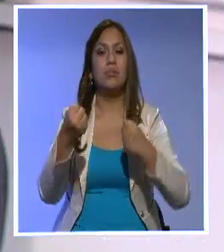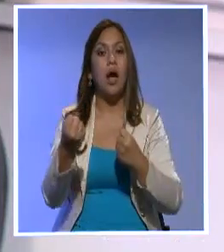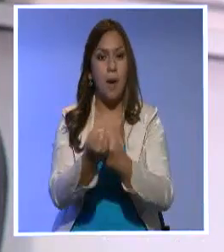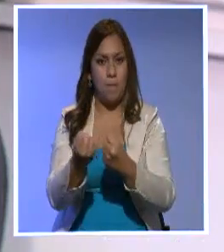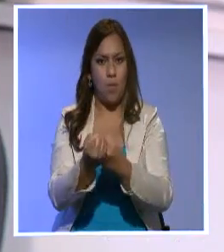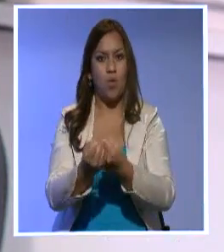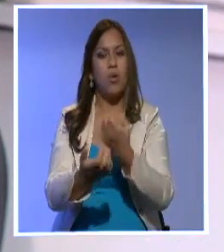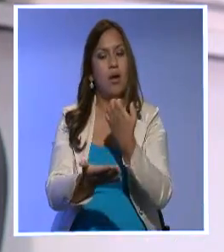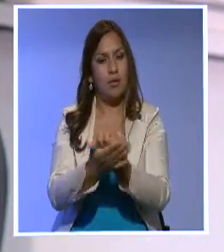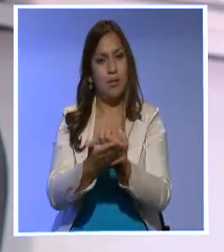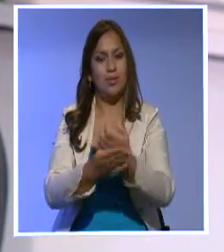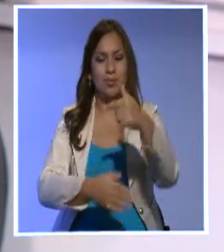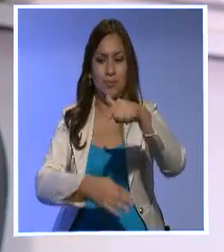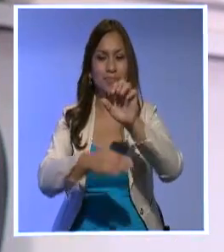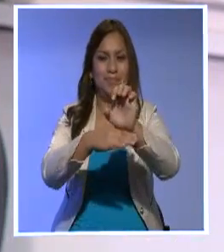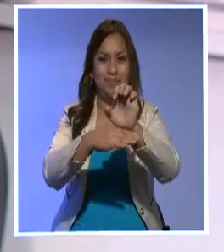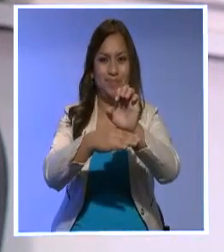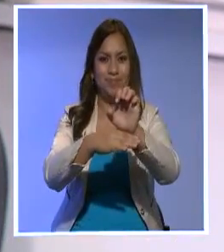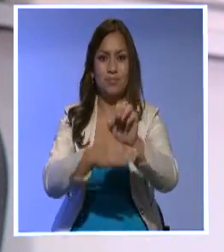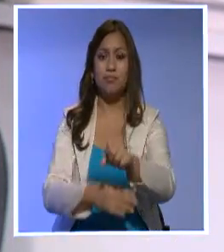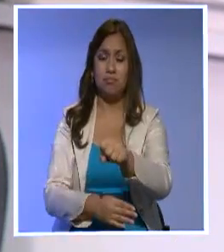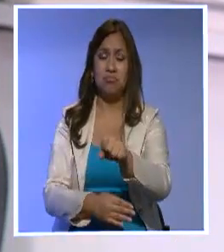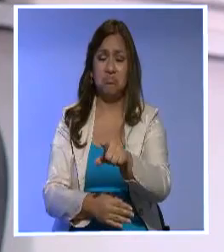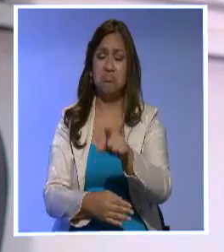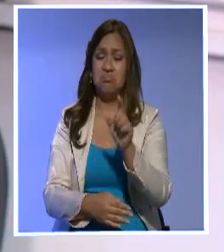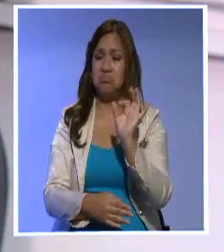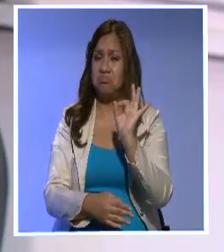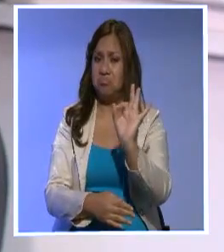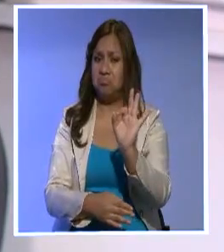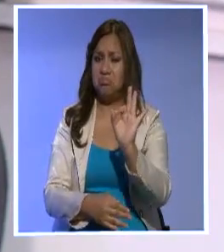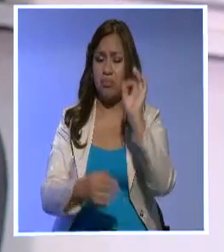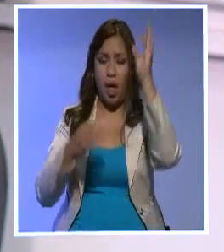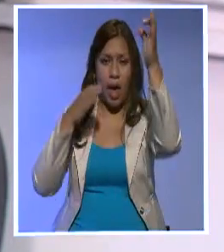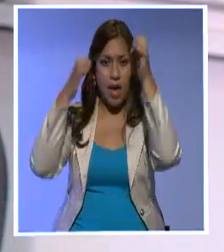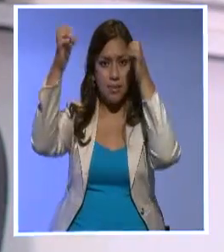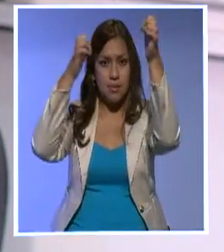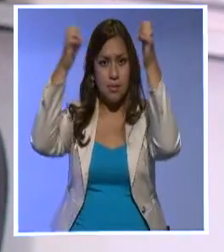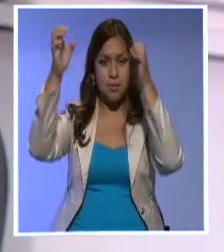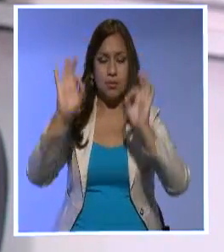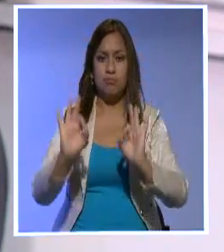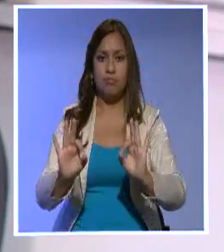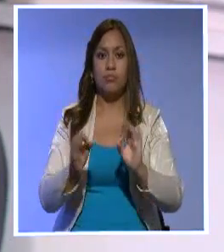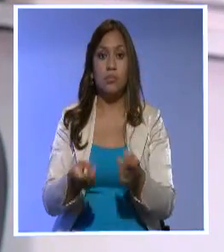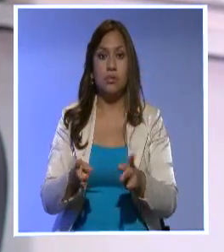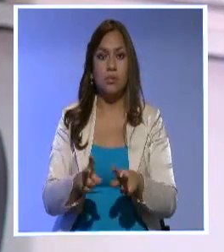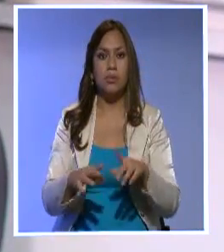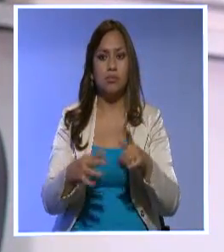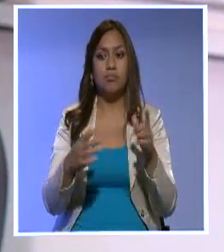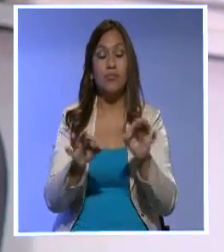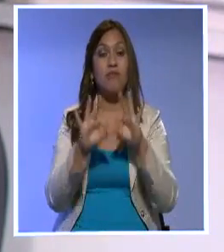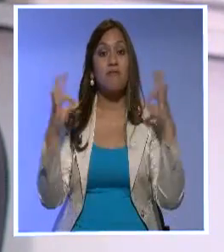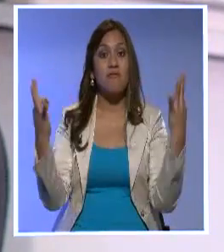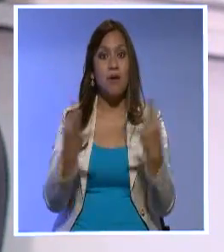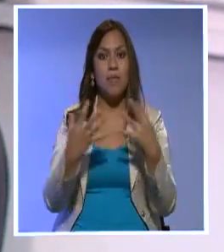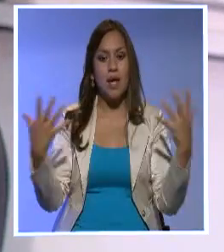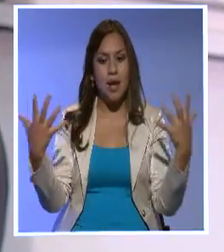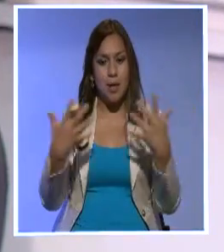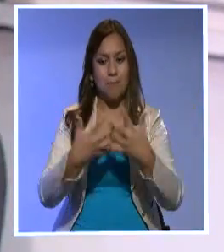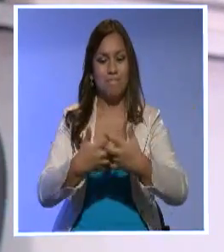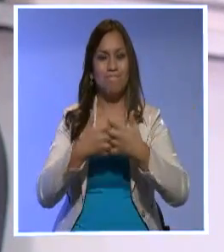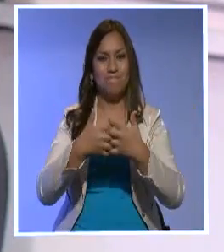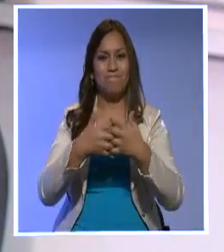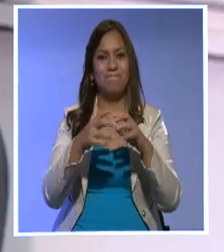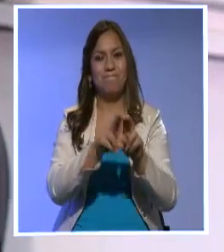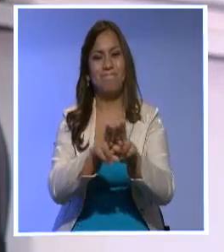nos parece que son alternativas viables además que promueve muchísimo la unión familiar en familia